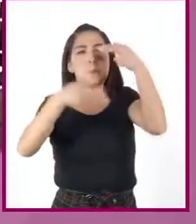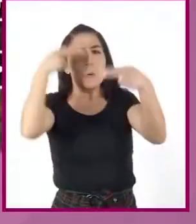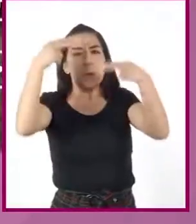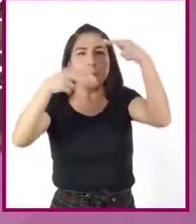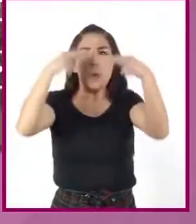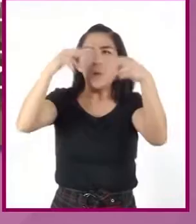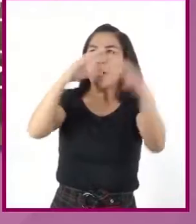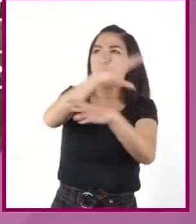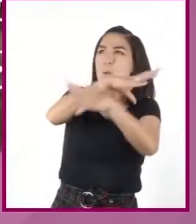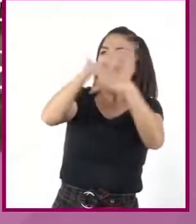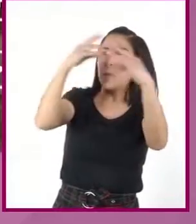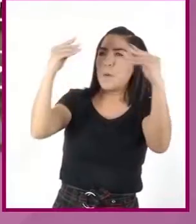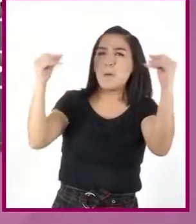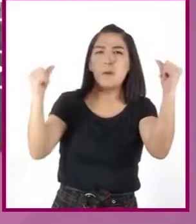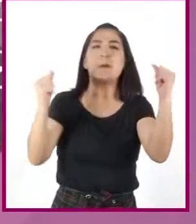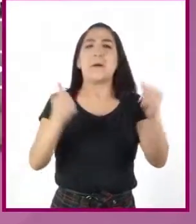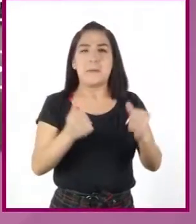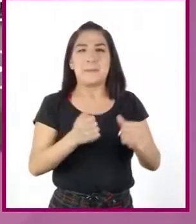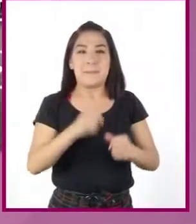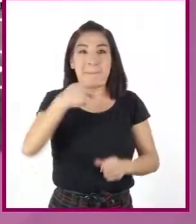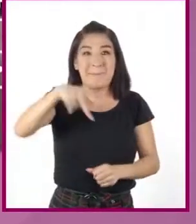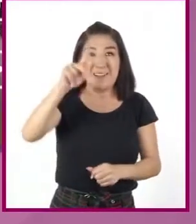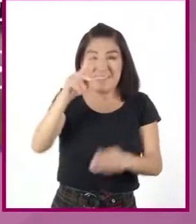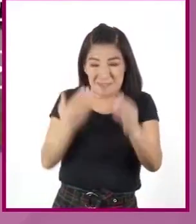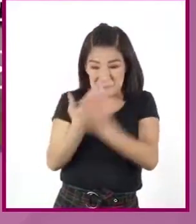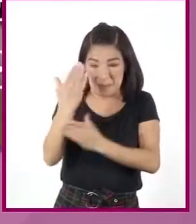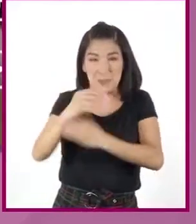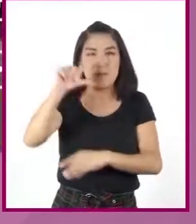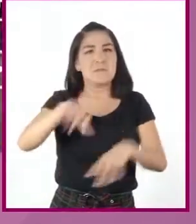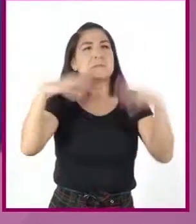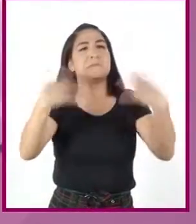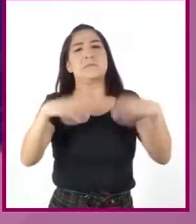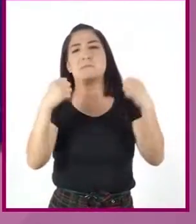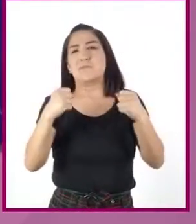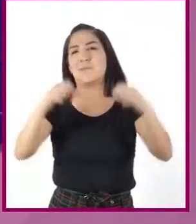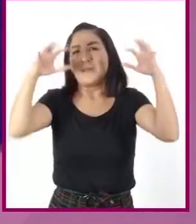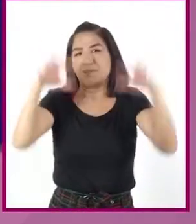nubes, pero en la mañana llovía a cántaros.